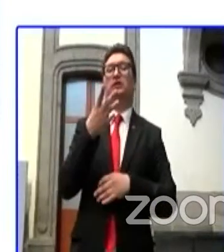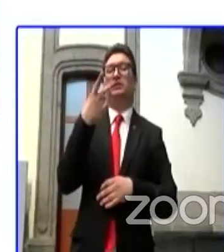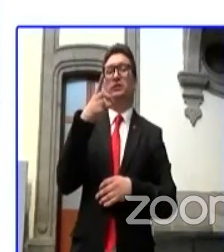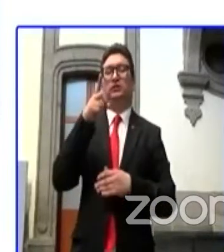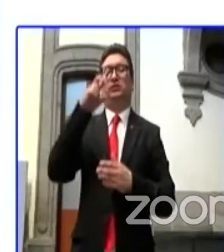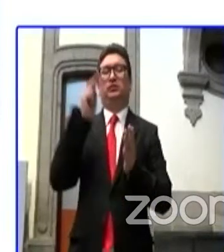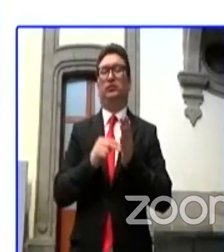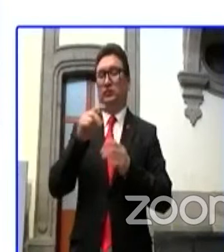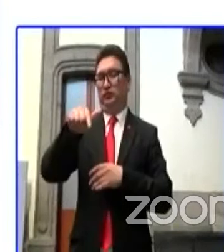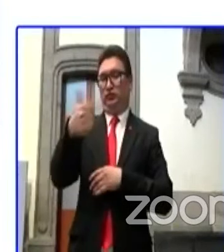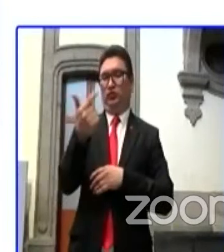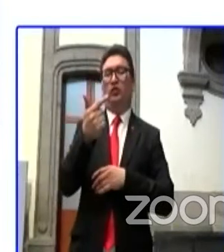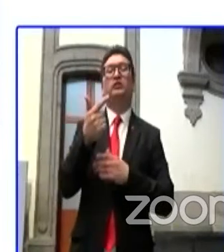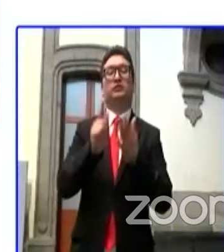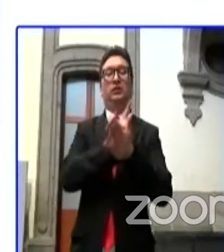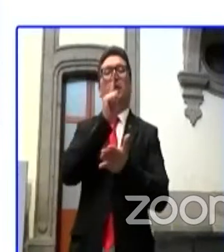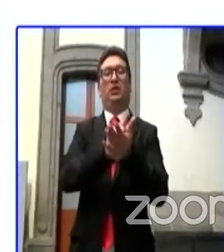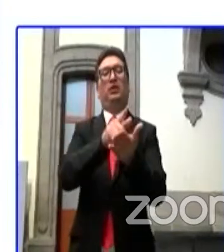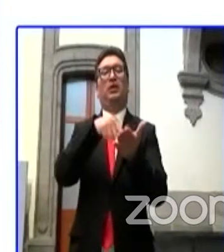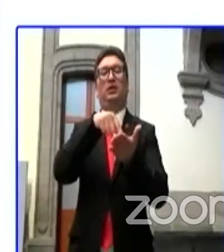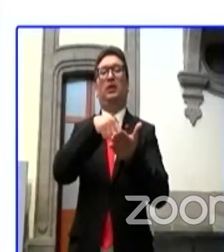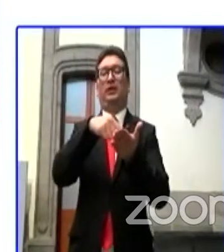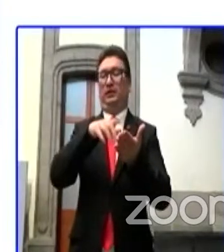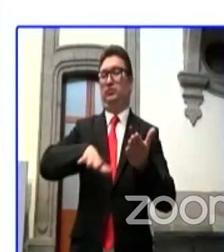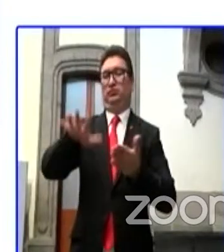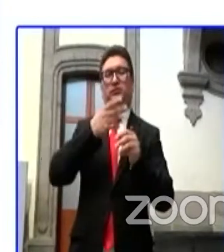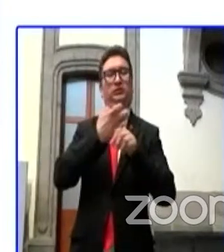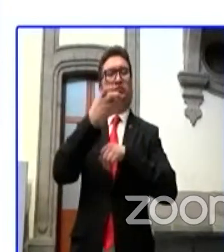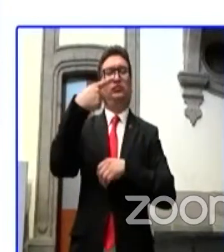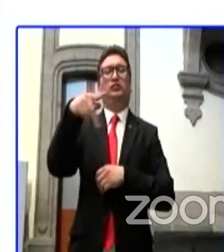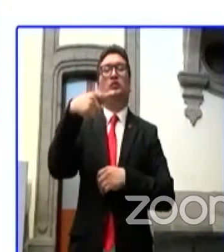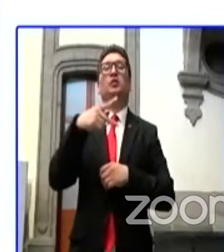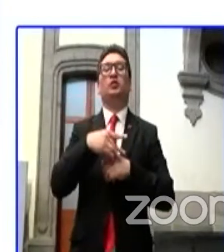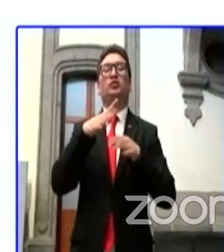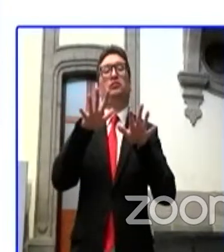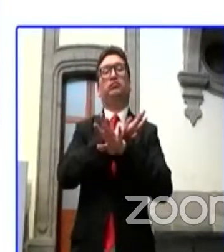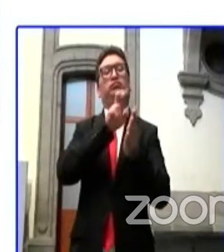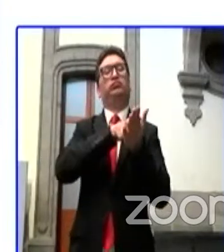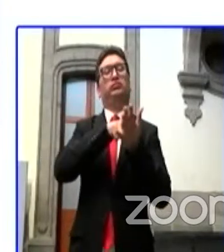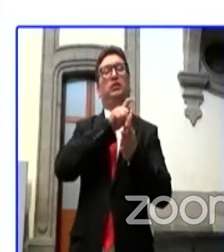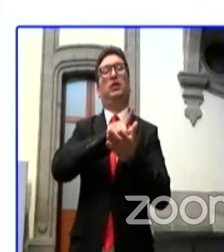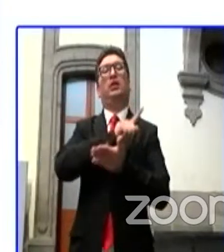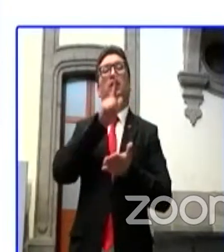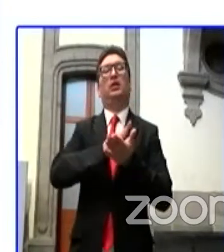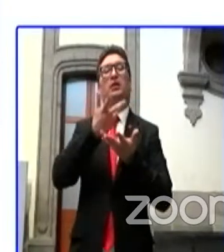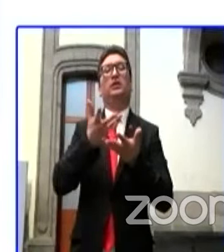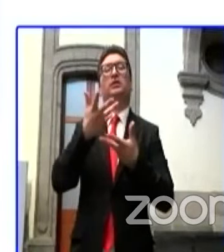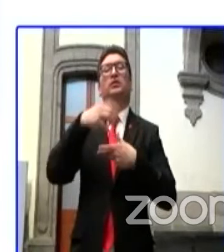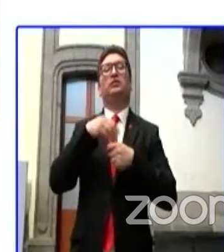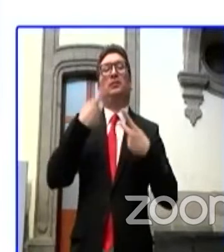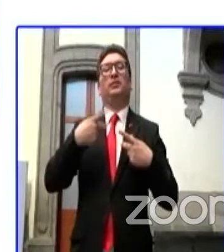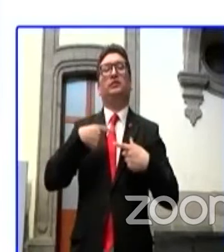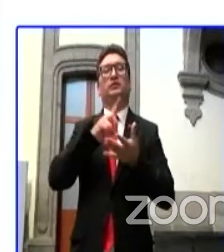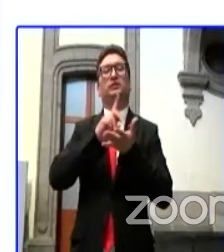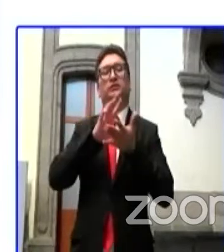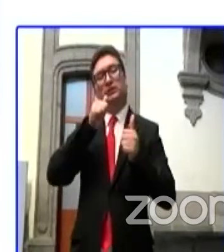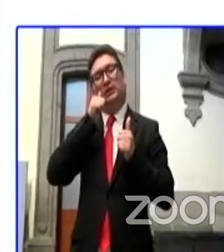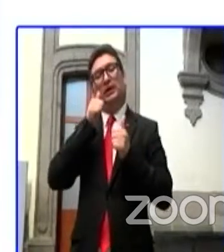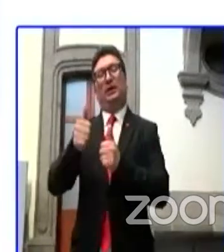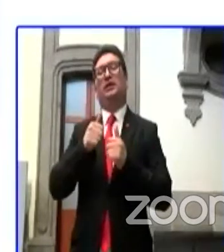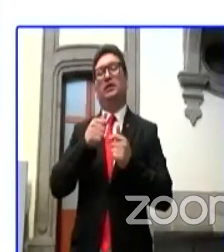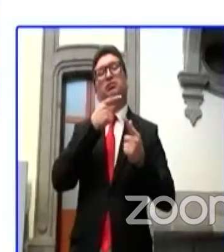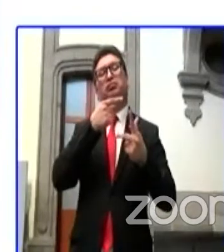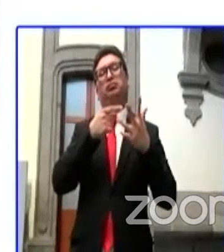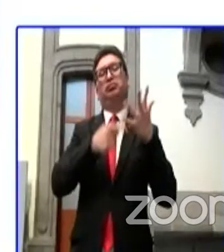2012, la legislatura en su momento local modifica la ley de inclusión para atención a personas con discapacidad y entre otras